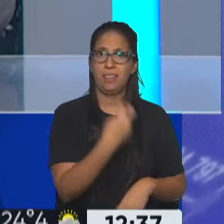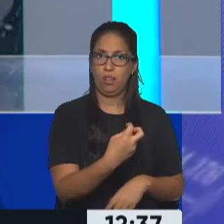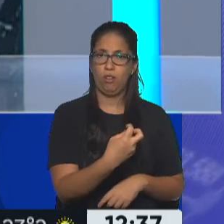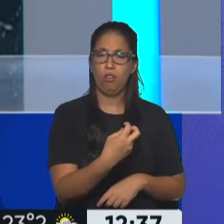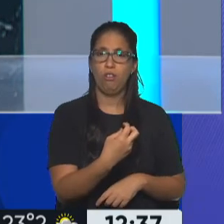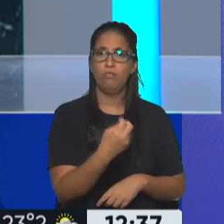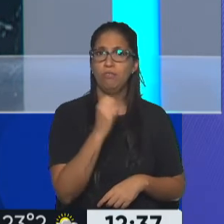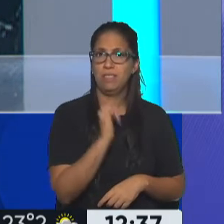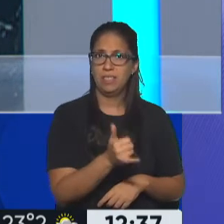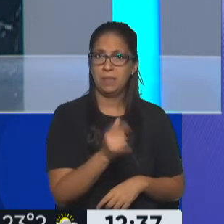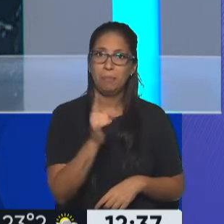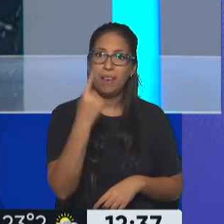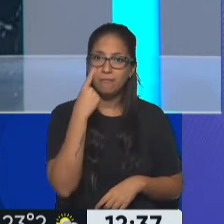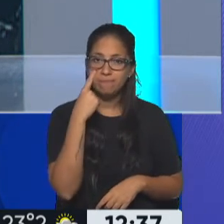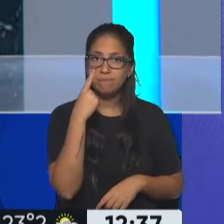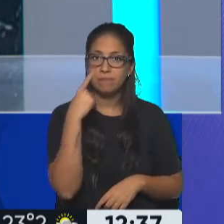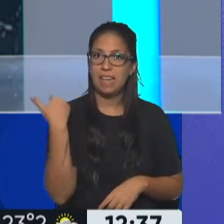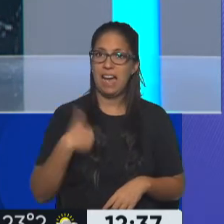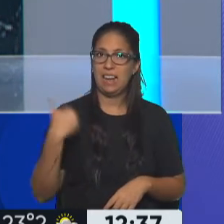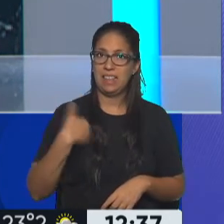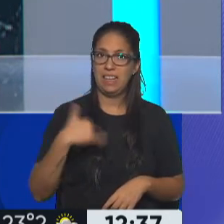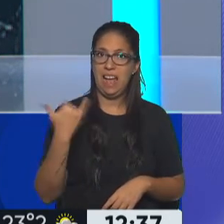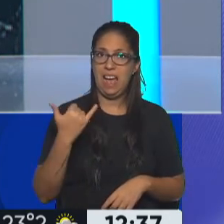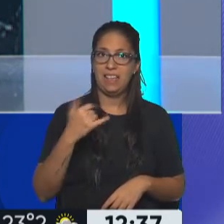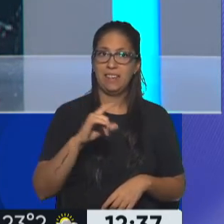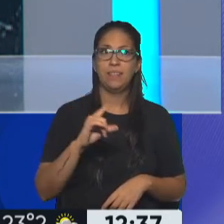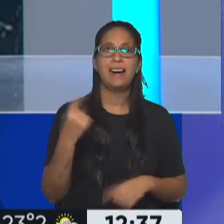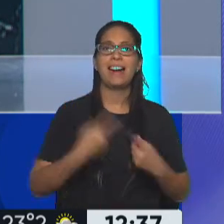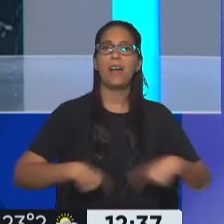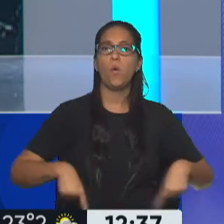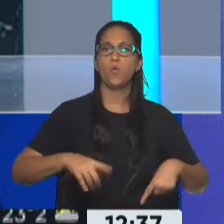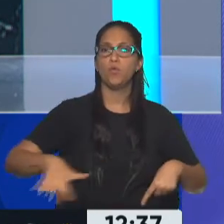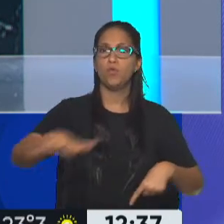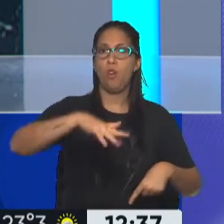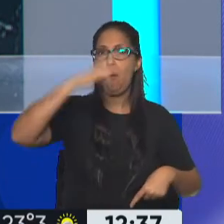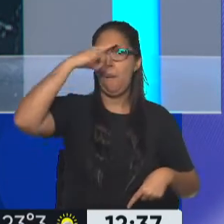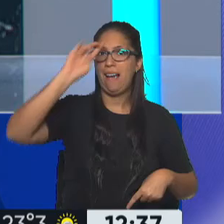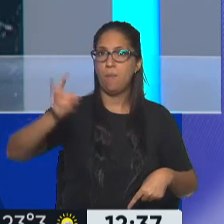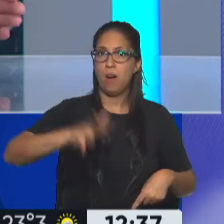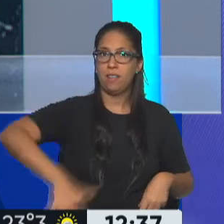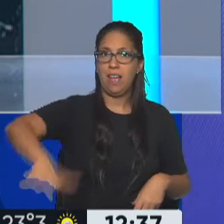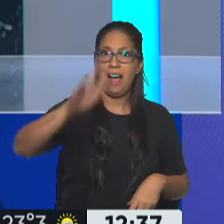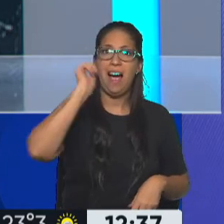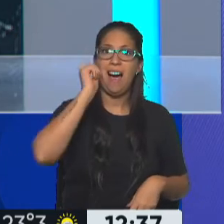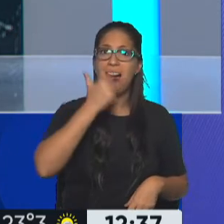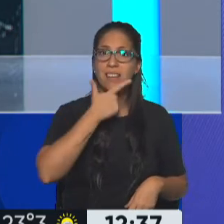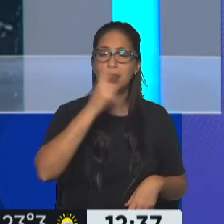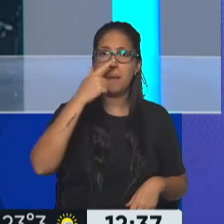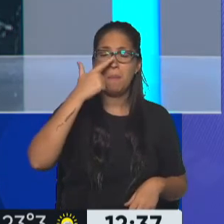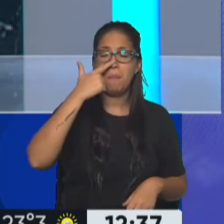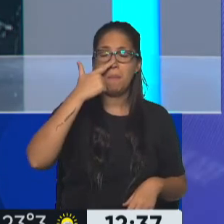Lo que pasa es que recordemos que Argentina tiene un gran recurso que es vaca muerta, que es gas y petróleo. Entonces la transición